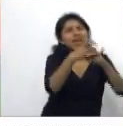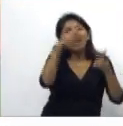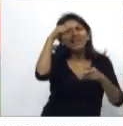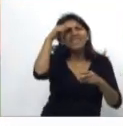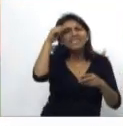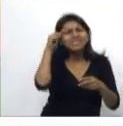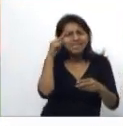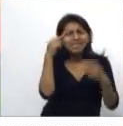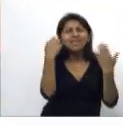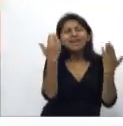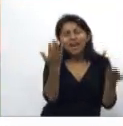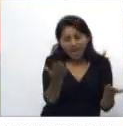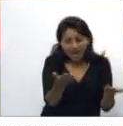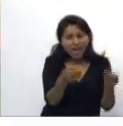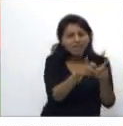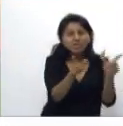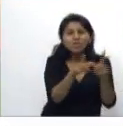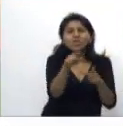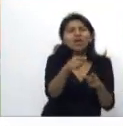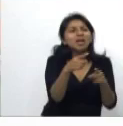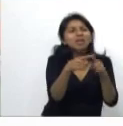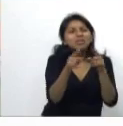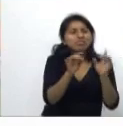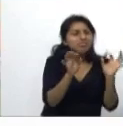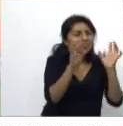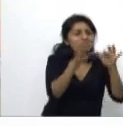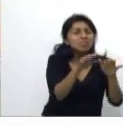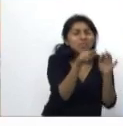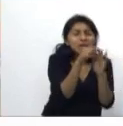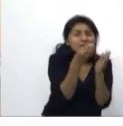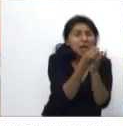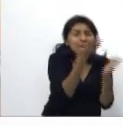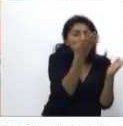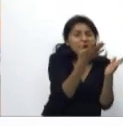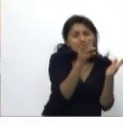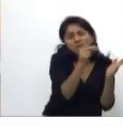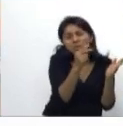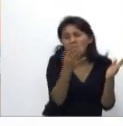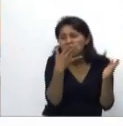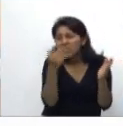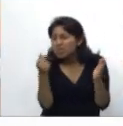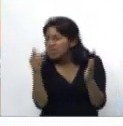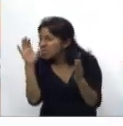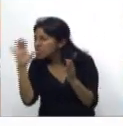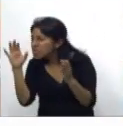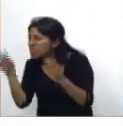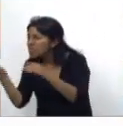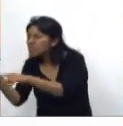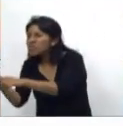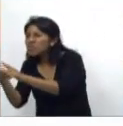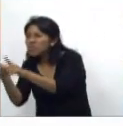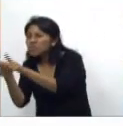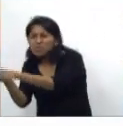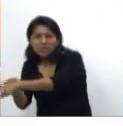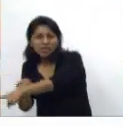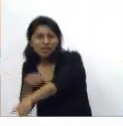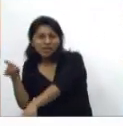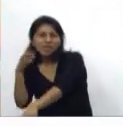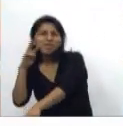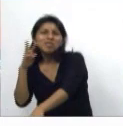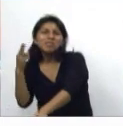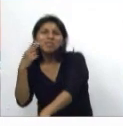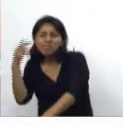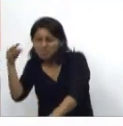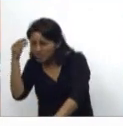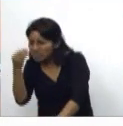un tambo que vienen de locales, pero te venden carito. Entonces vamos más que todo a laderas. Por ejemplo, nosotros traemos las verduras para